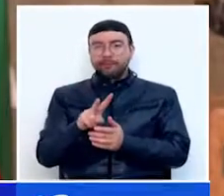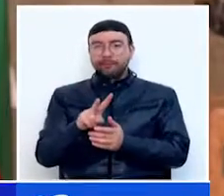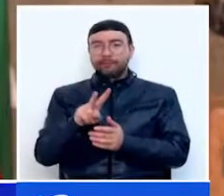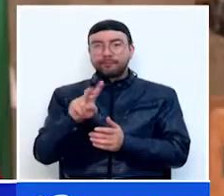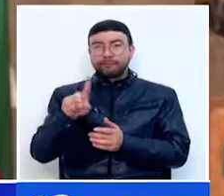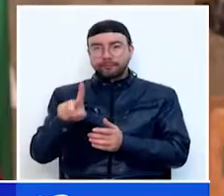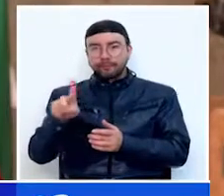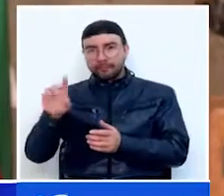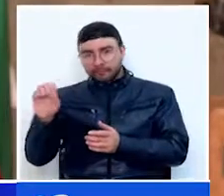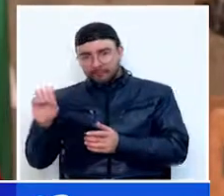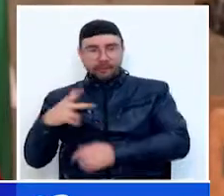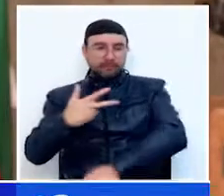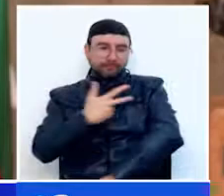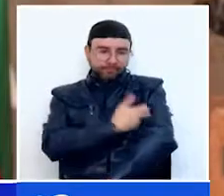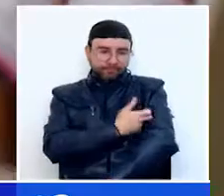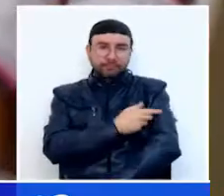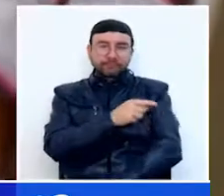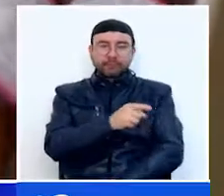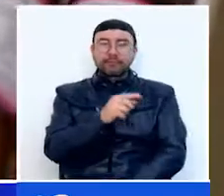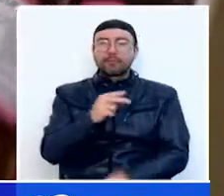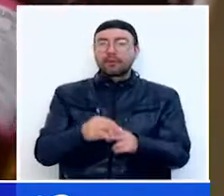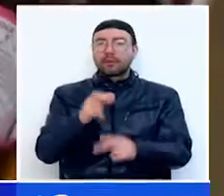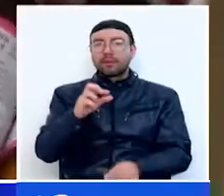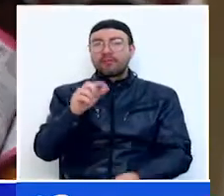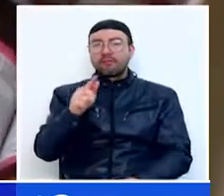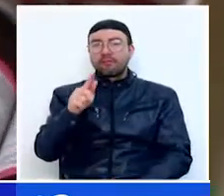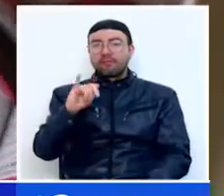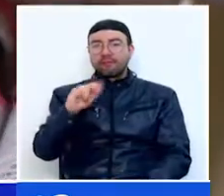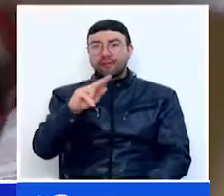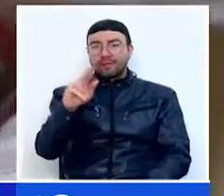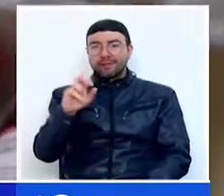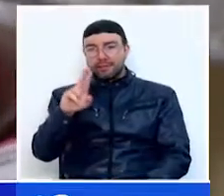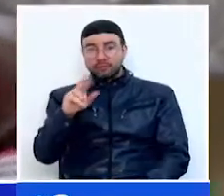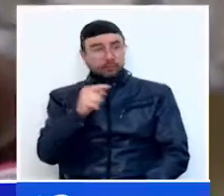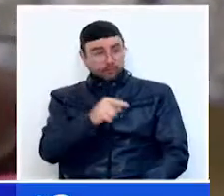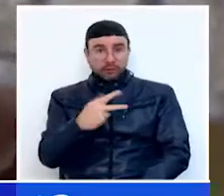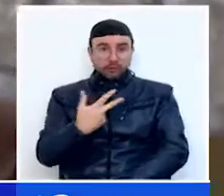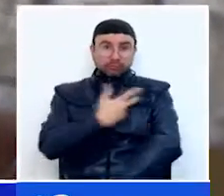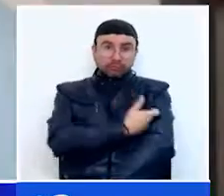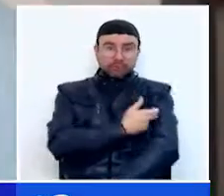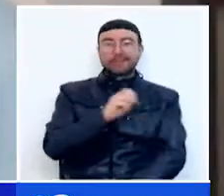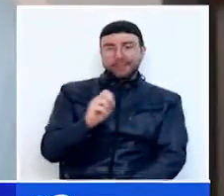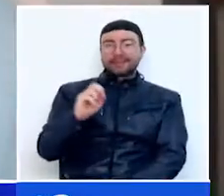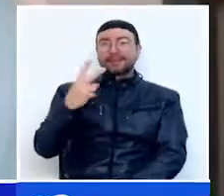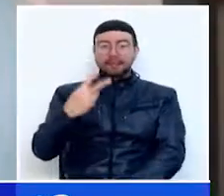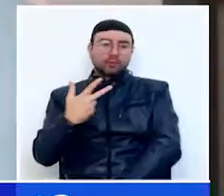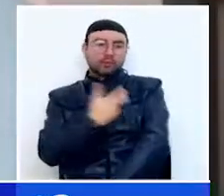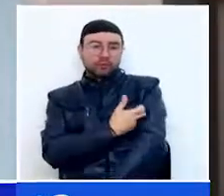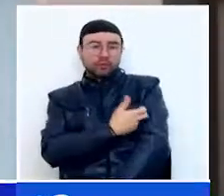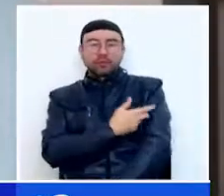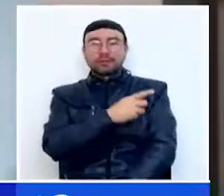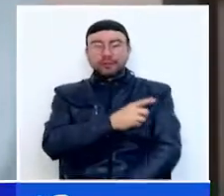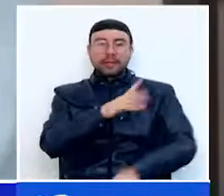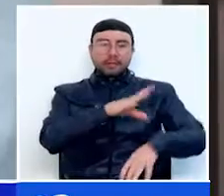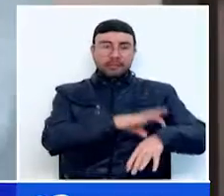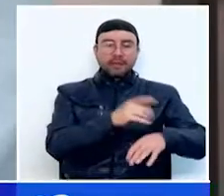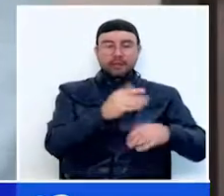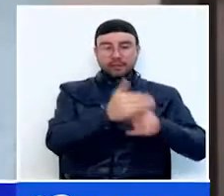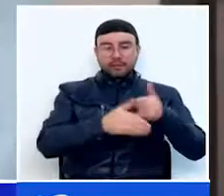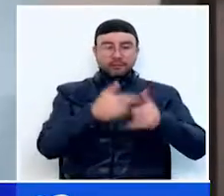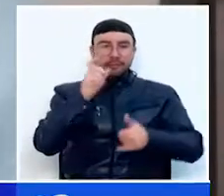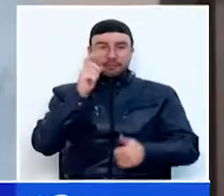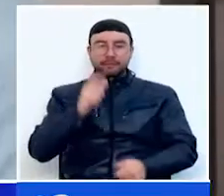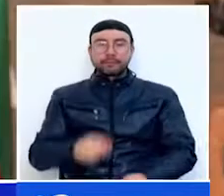15.210 dosis de vacuna Pfizer. La mayoría de las vacunas serán utilizadas para la segunda dosis de los médicos en el departamento de